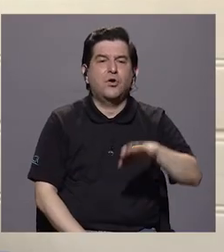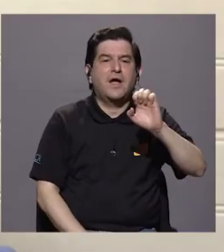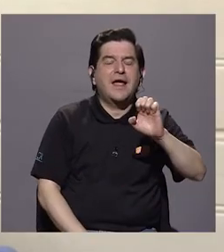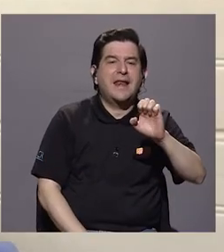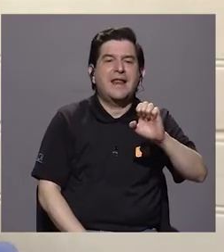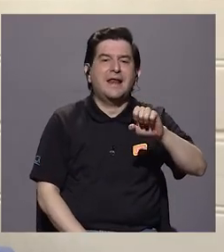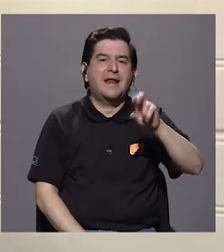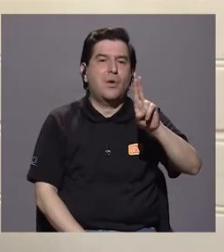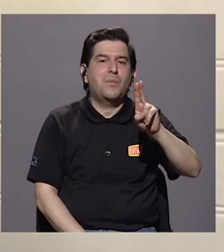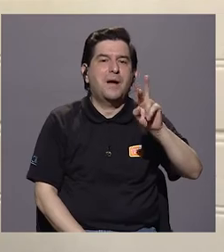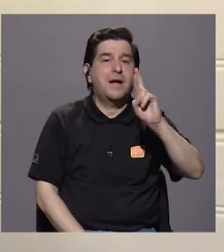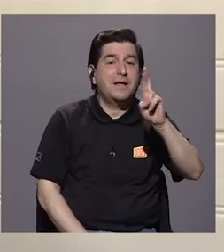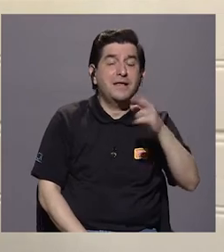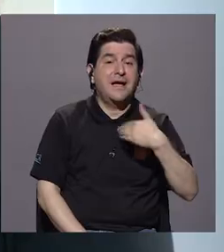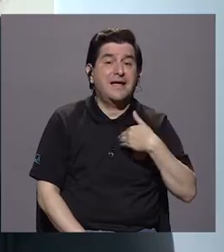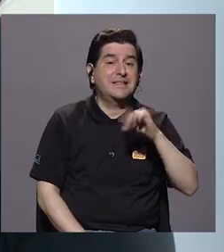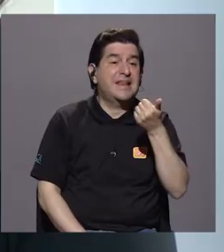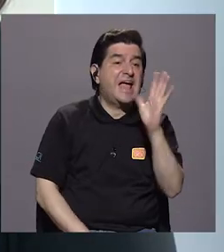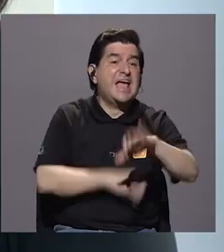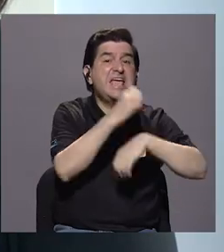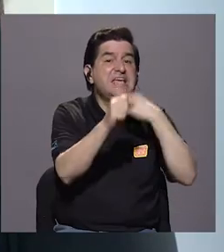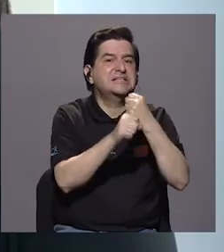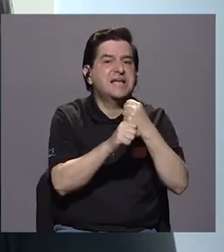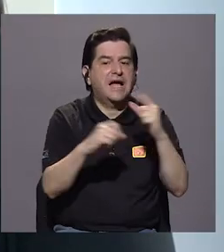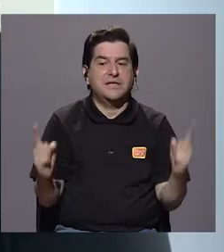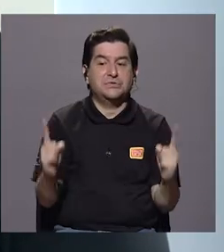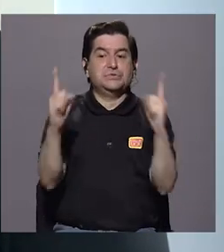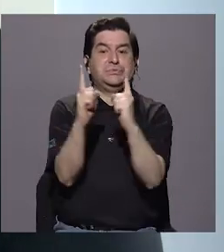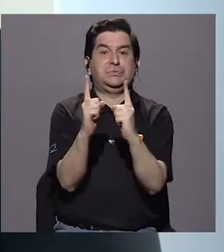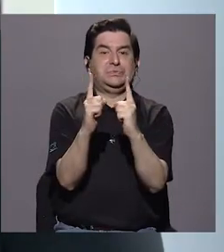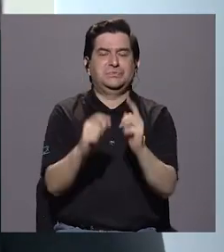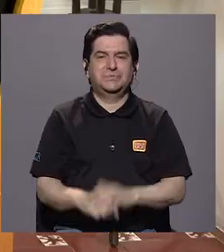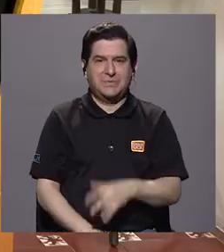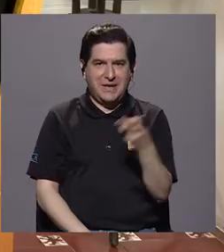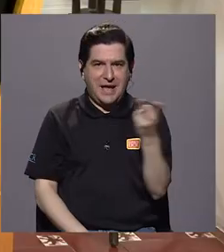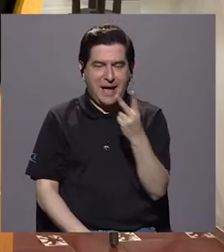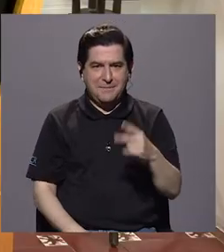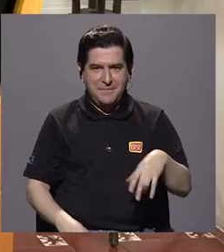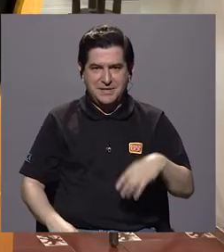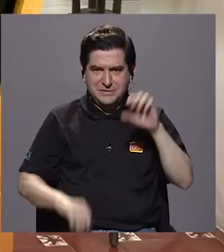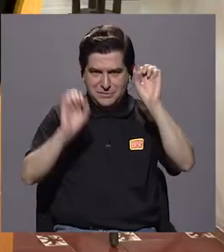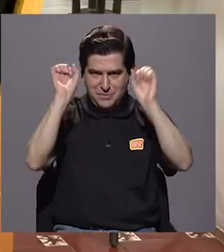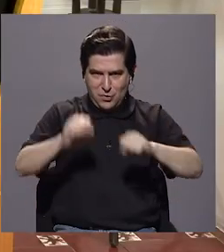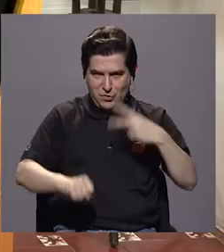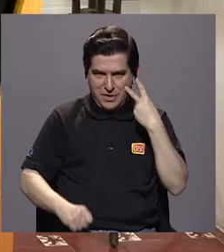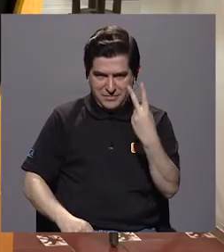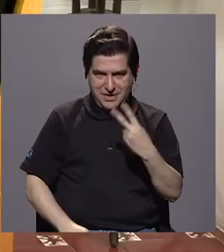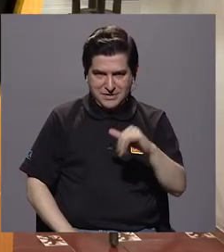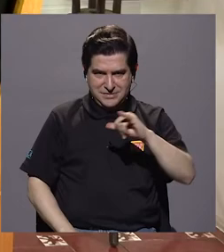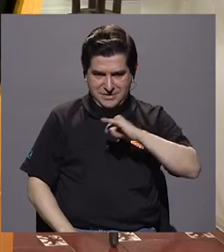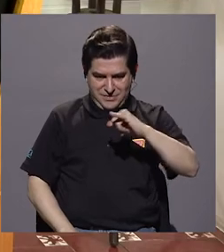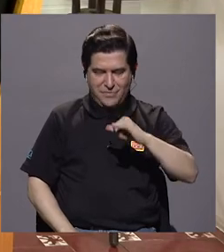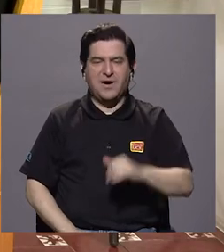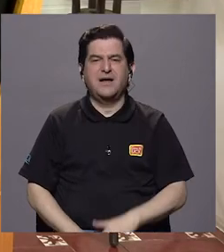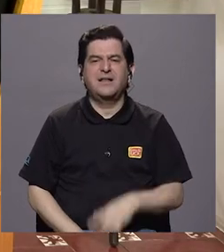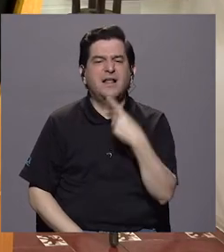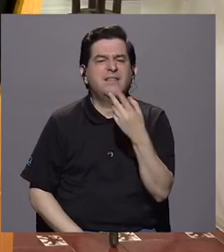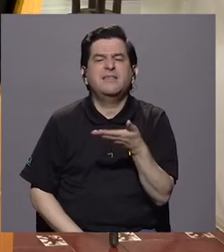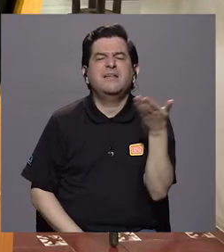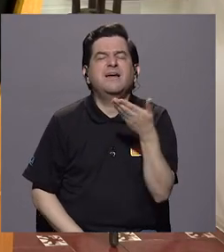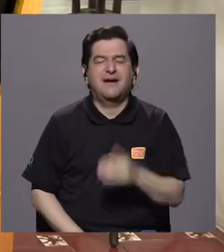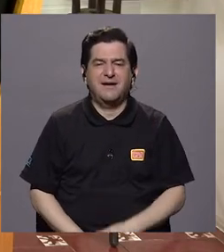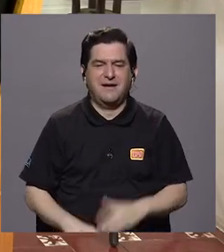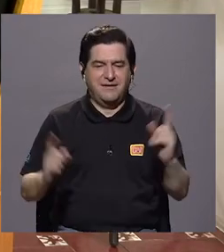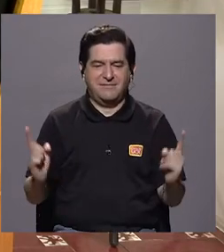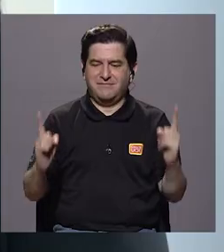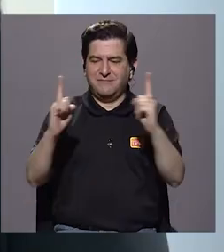que tenía 15 años... Y si las dos pudiesen verse de frente, así como estamos usted y yo ahora, ¿qué le diría a Elena a esta